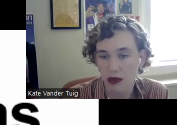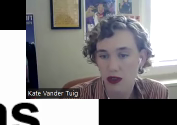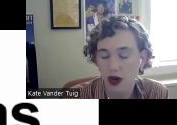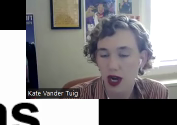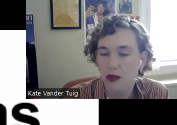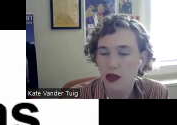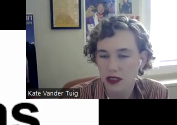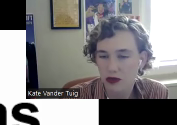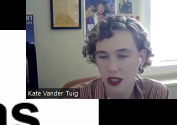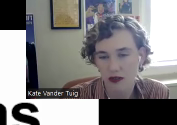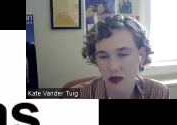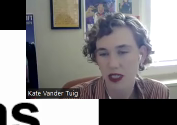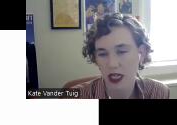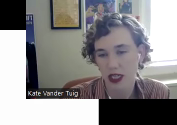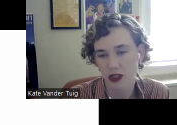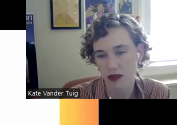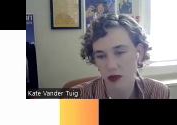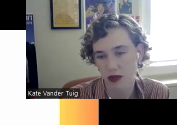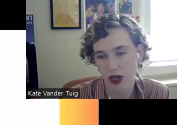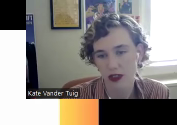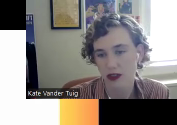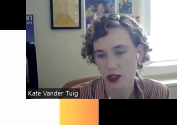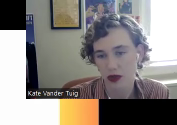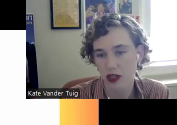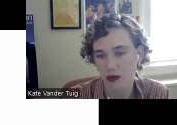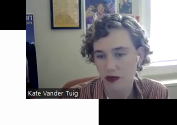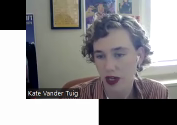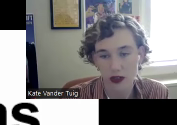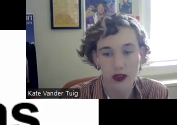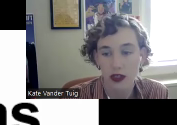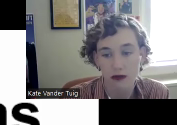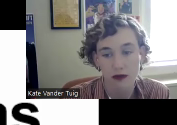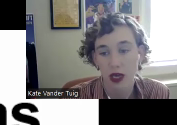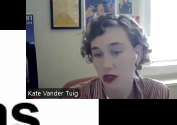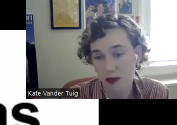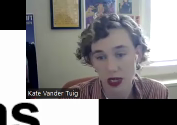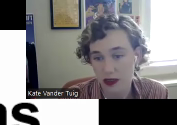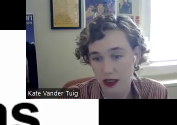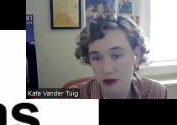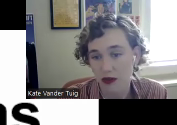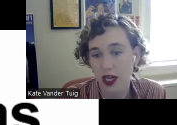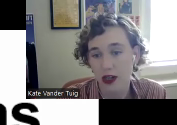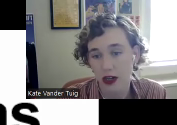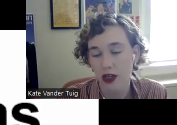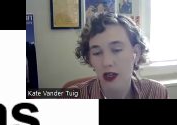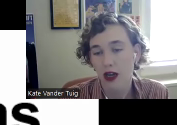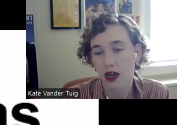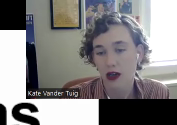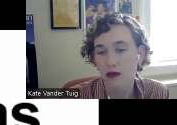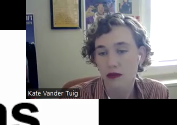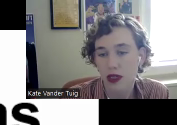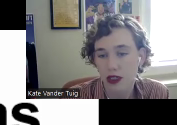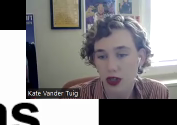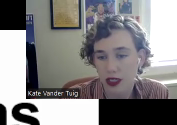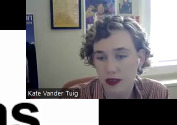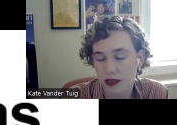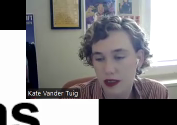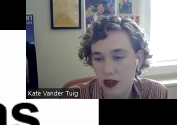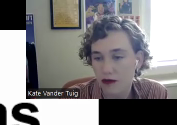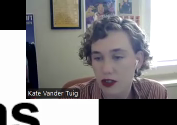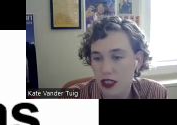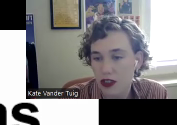es acerca de cualquier proveedor con pacientes puede hablar sobre PrEP y prescribirlo